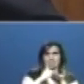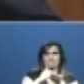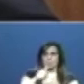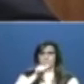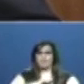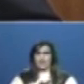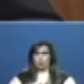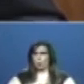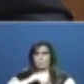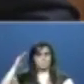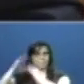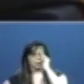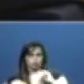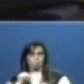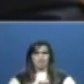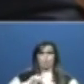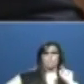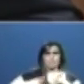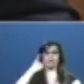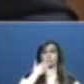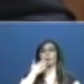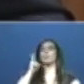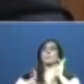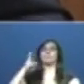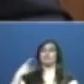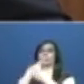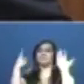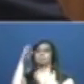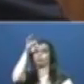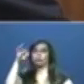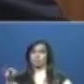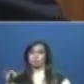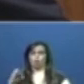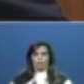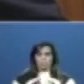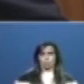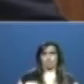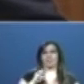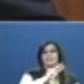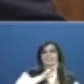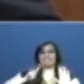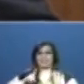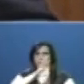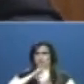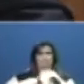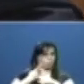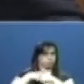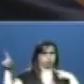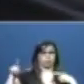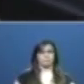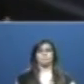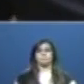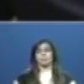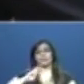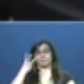desempleo desde el 16 del país Vasco al 36 por de Andalucía y tres que esa